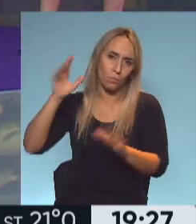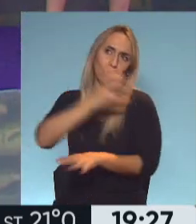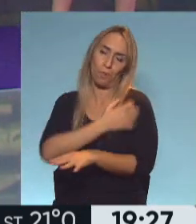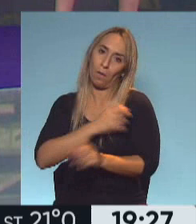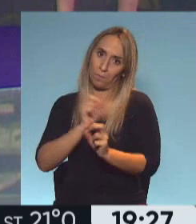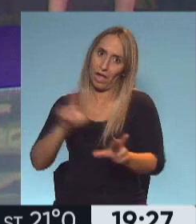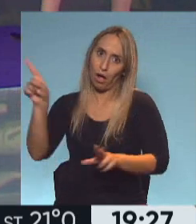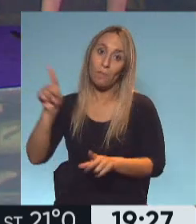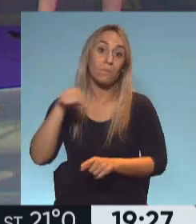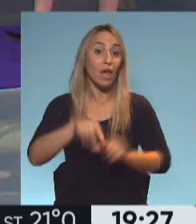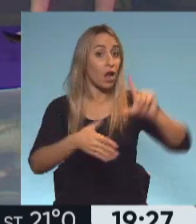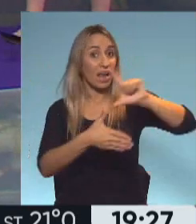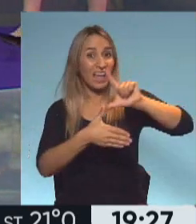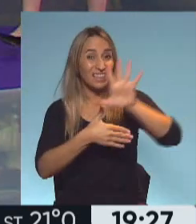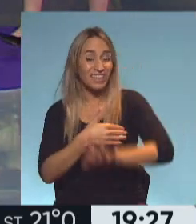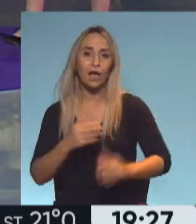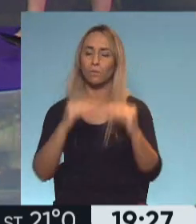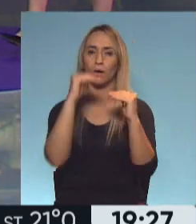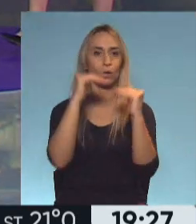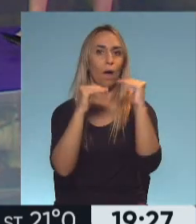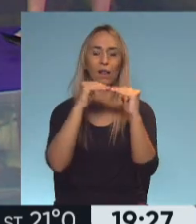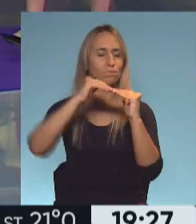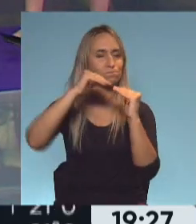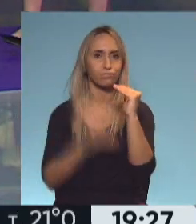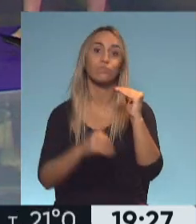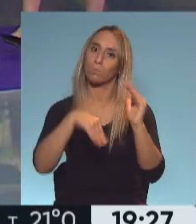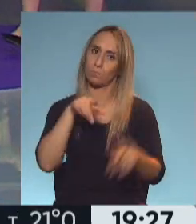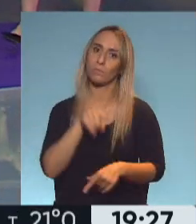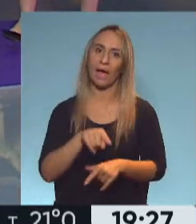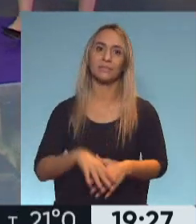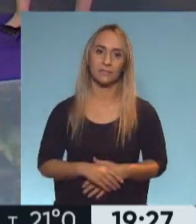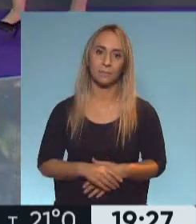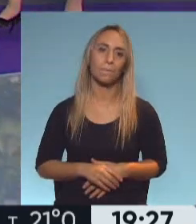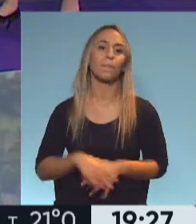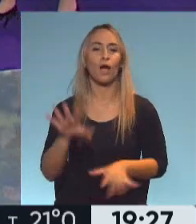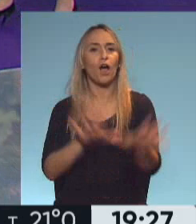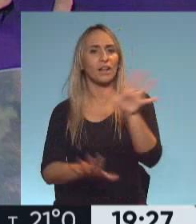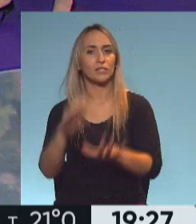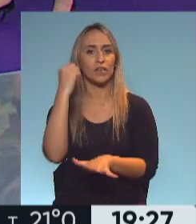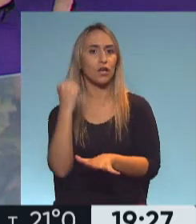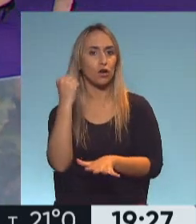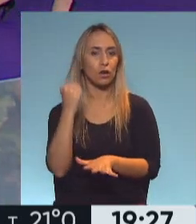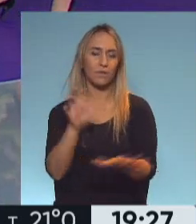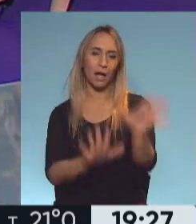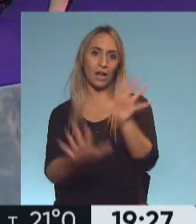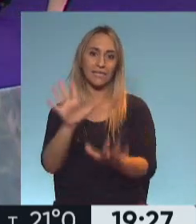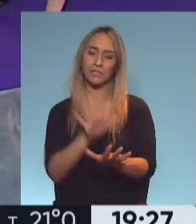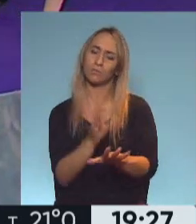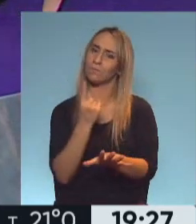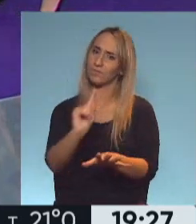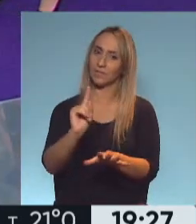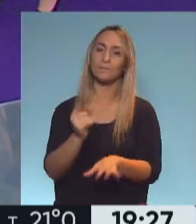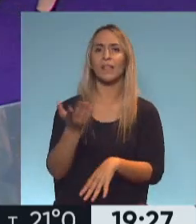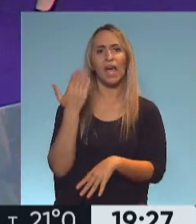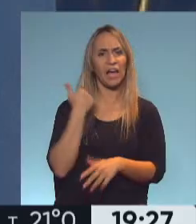afectados justamente por la crisis económica derivada del COVID-19, por la estructura económica que ya tenía desde antes. Claro, ¿no? Bueno, ayer hablábamos de esto con Daniel